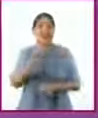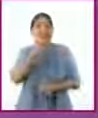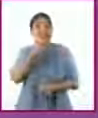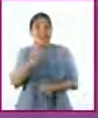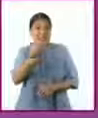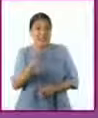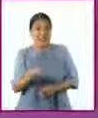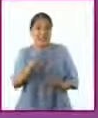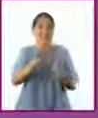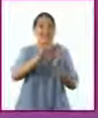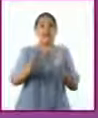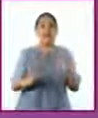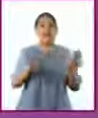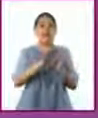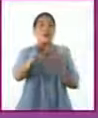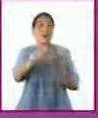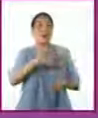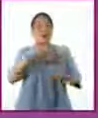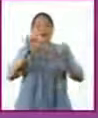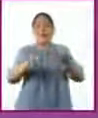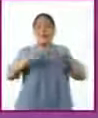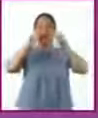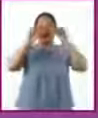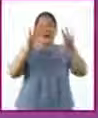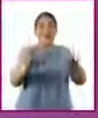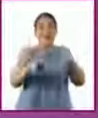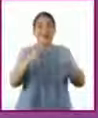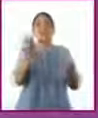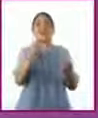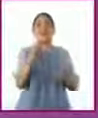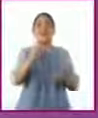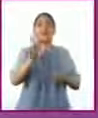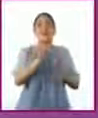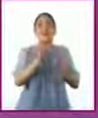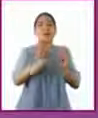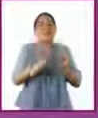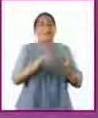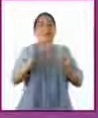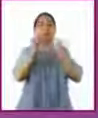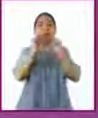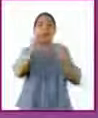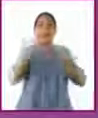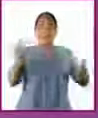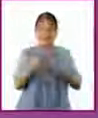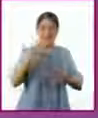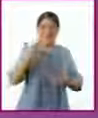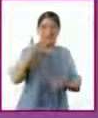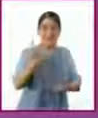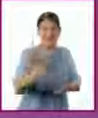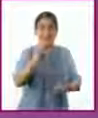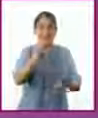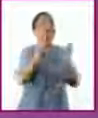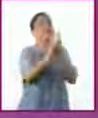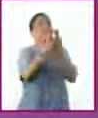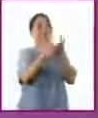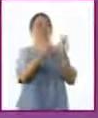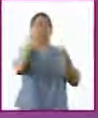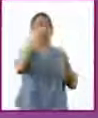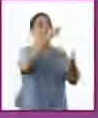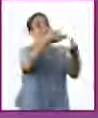ahí ya estás haciendo magia y que lograrás salirte con la tuya, es decir, conseguir un buen libro para